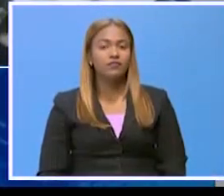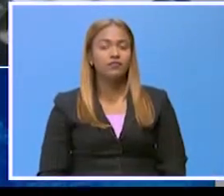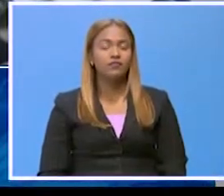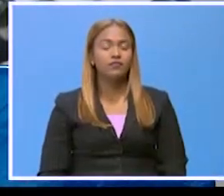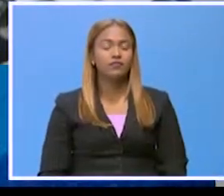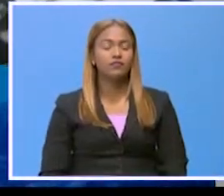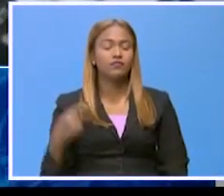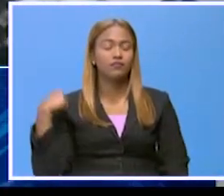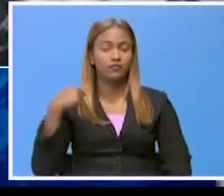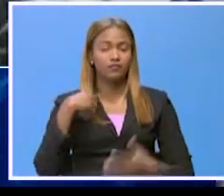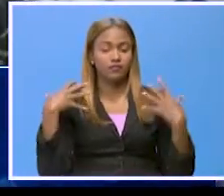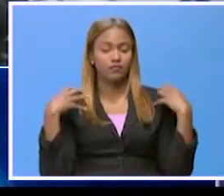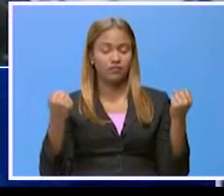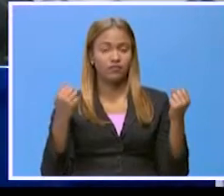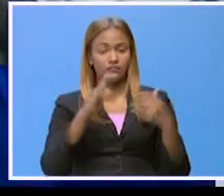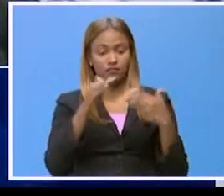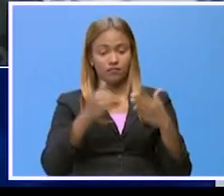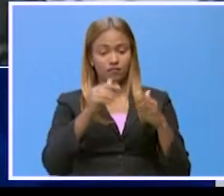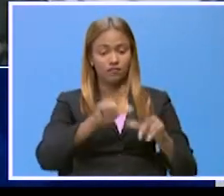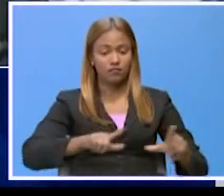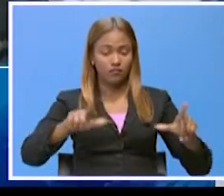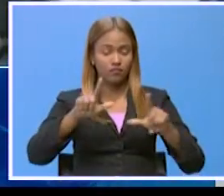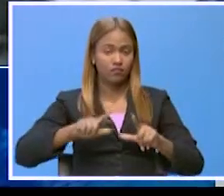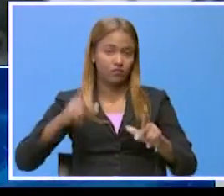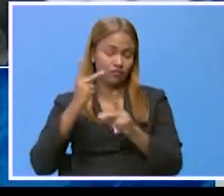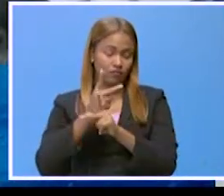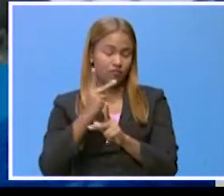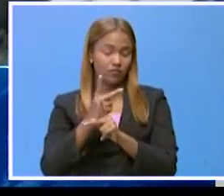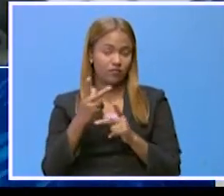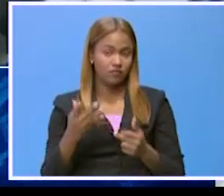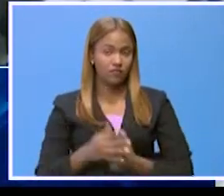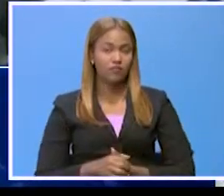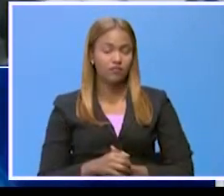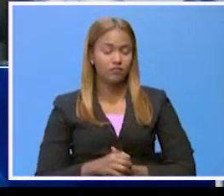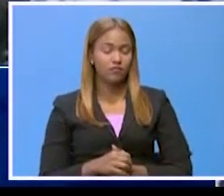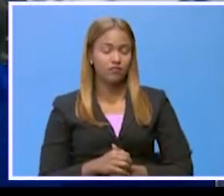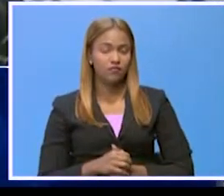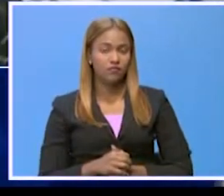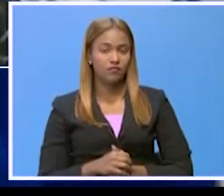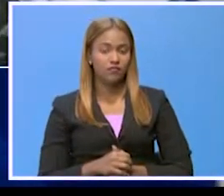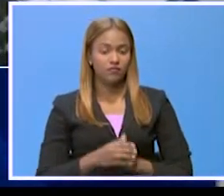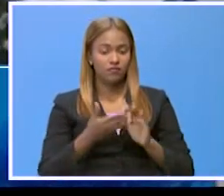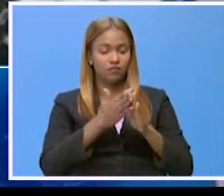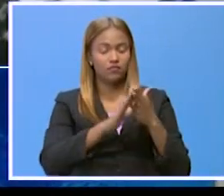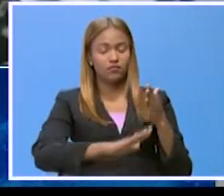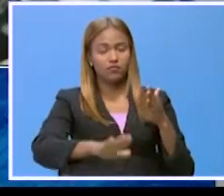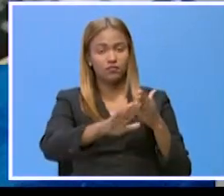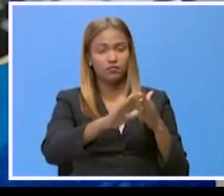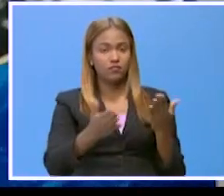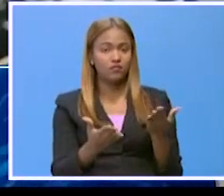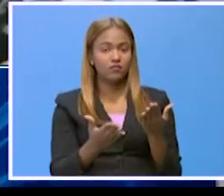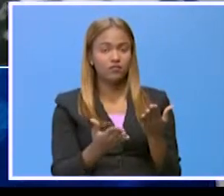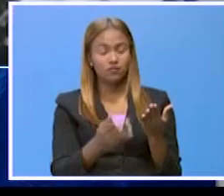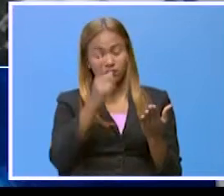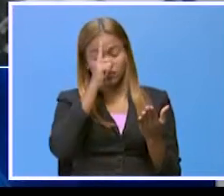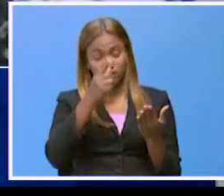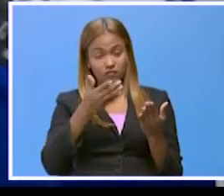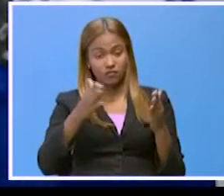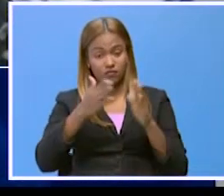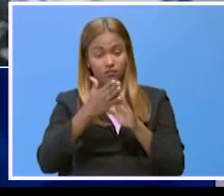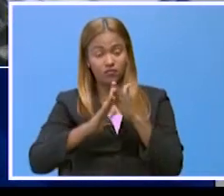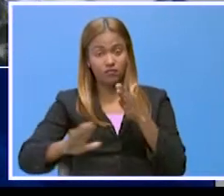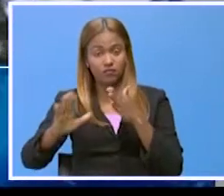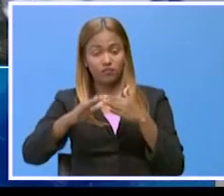estamentos las áreas preventivas tanto en ciudades en los residenciales